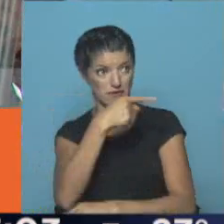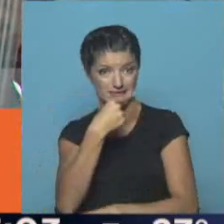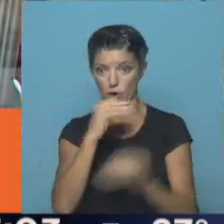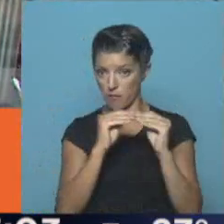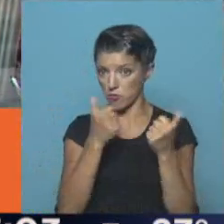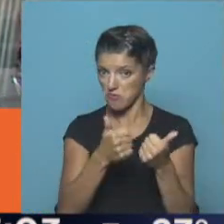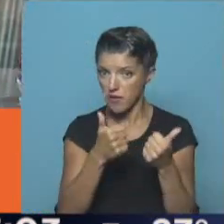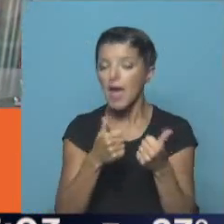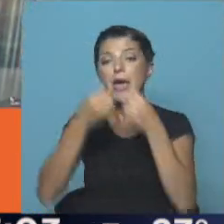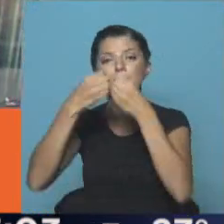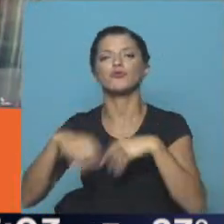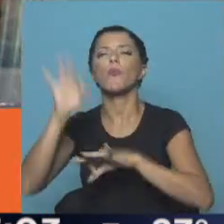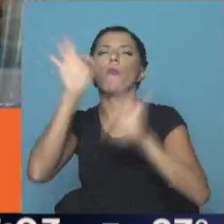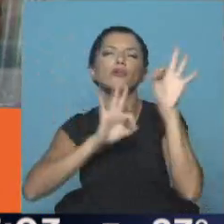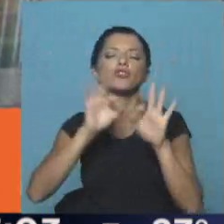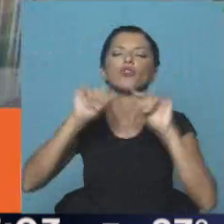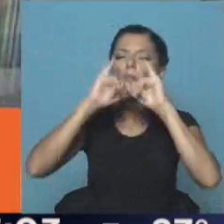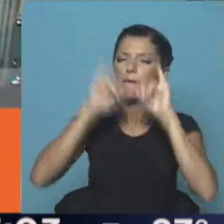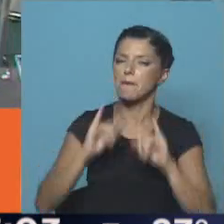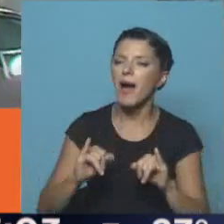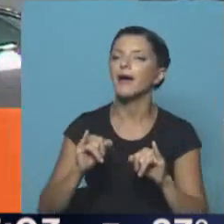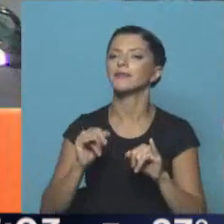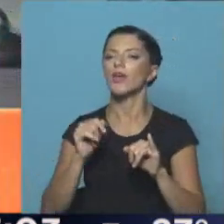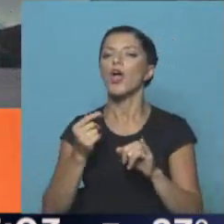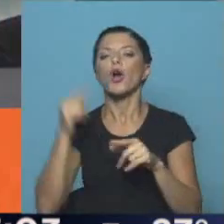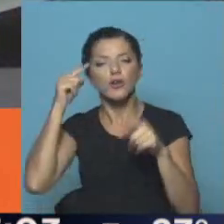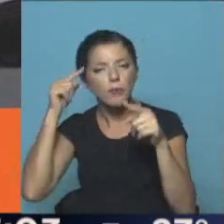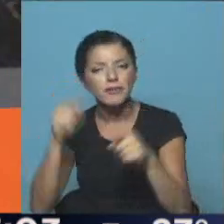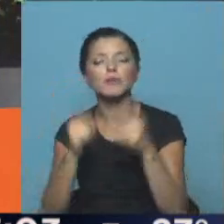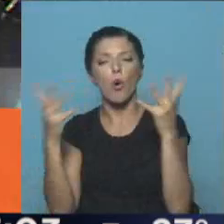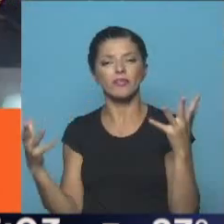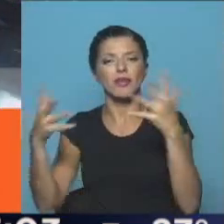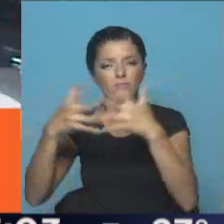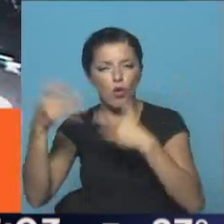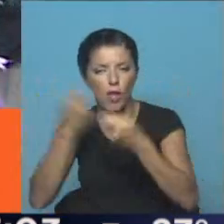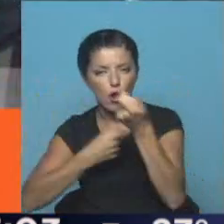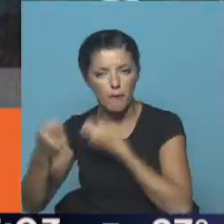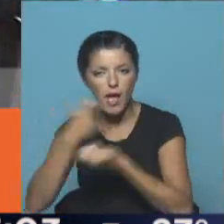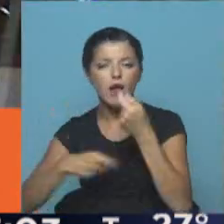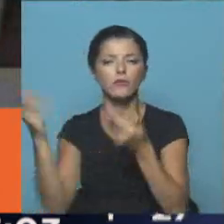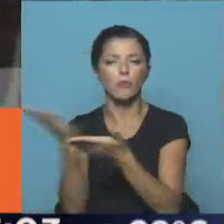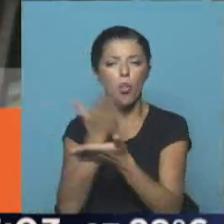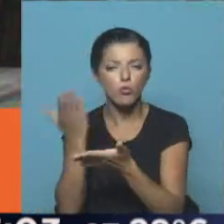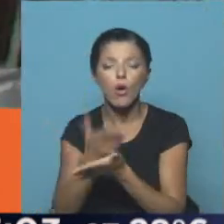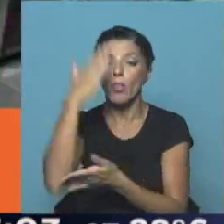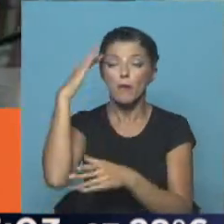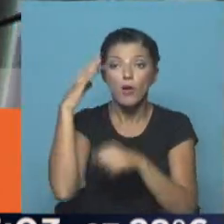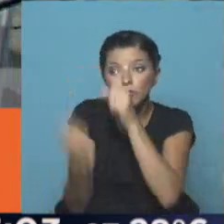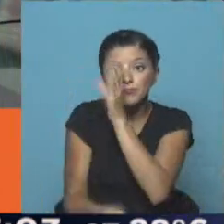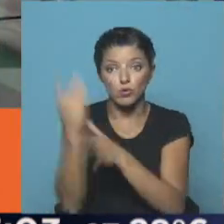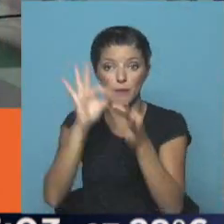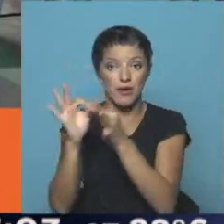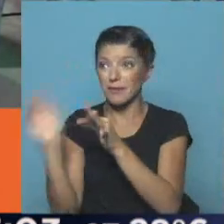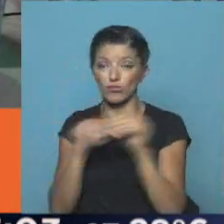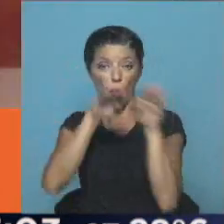como un proyecto económico, un proyecto de paz que tenía un fondo económico, que era la integración comercial, la integración productiva, después se construyó una moneda única y después